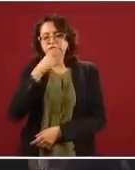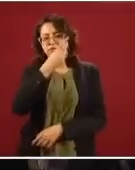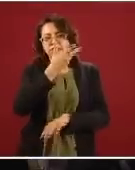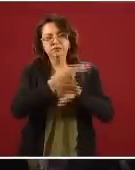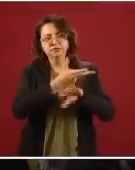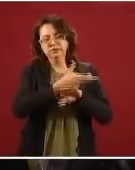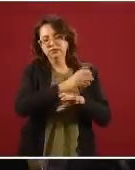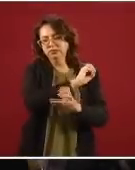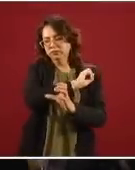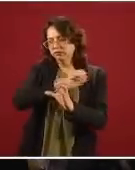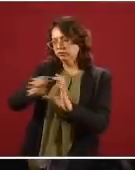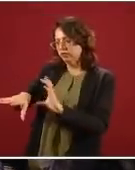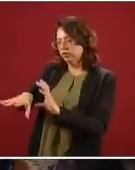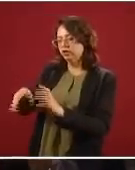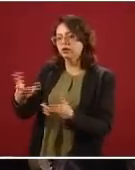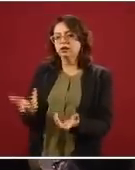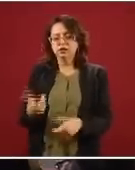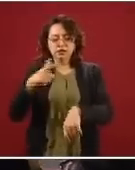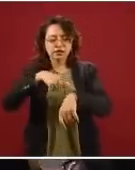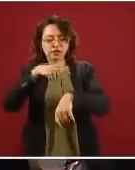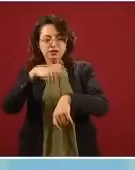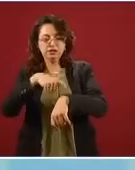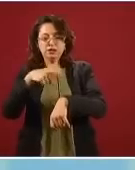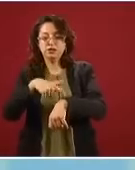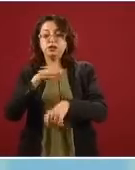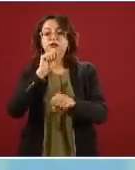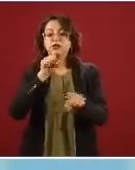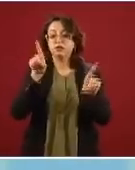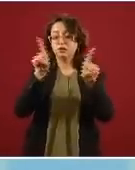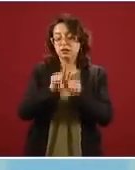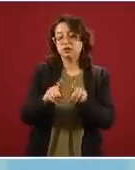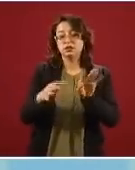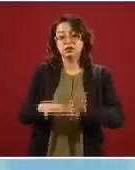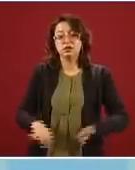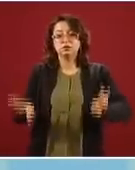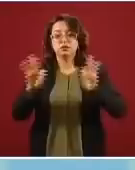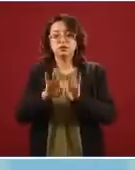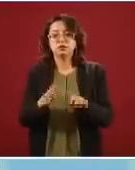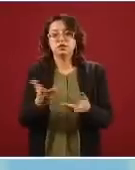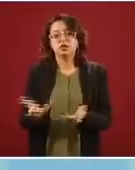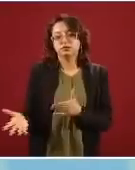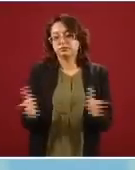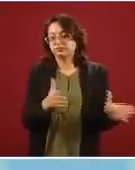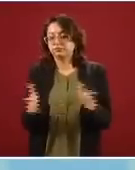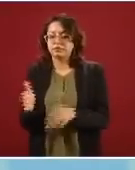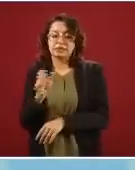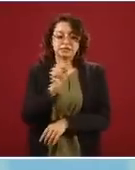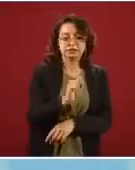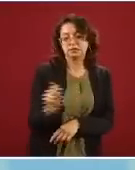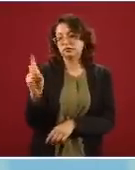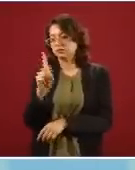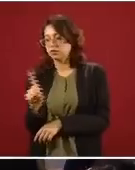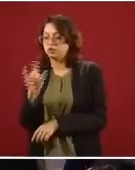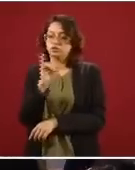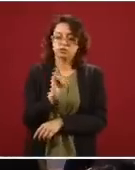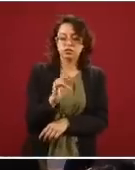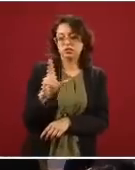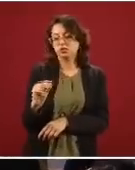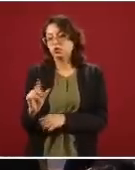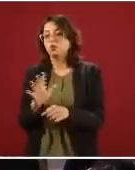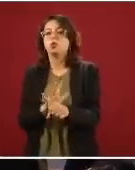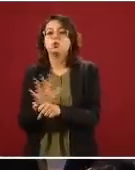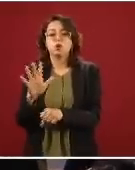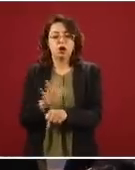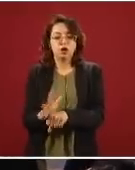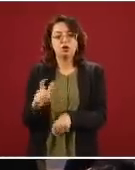las paisanas. ¿Cuál es el horario de servicio? Porque es muy importante el horario, si funciona sábado, domingo, con qué